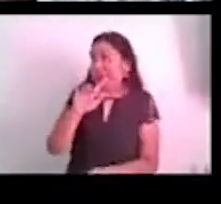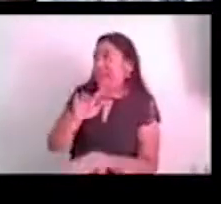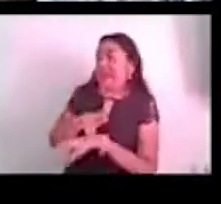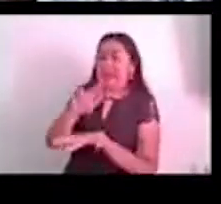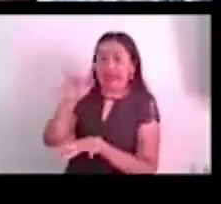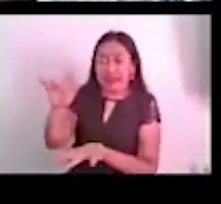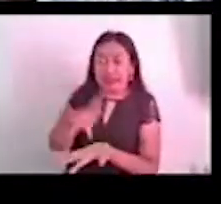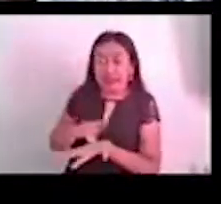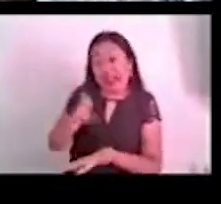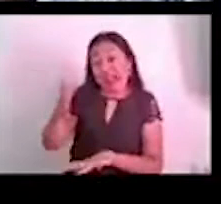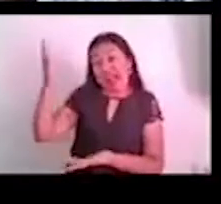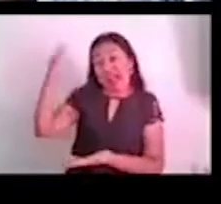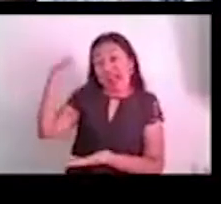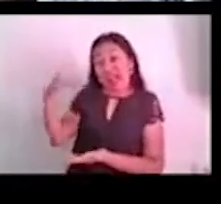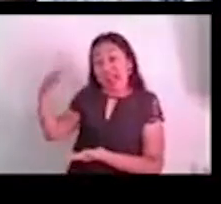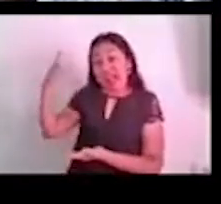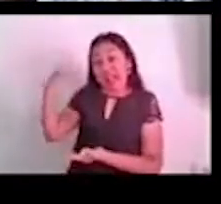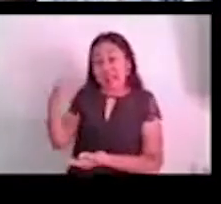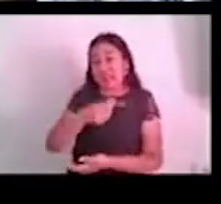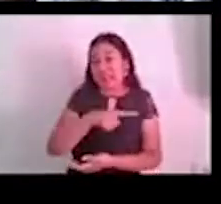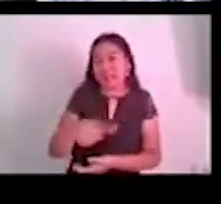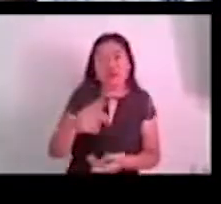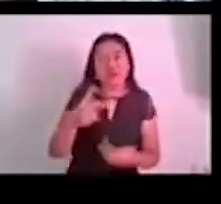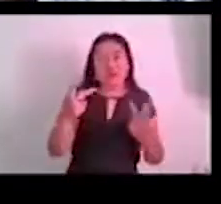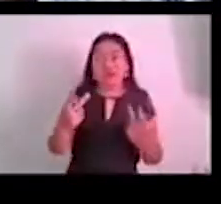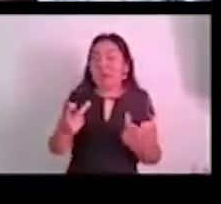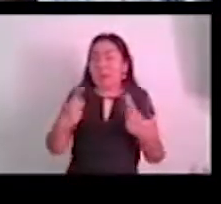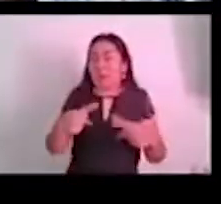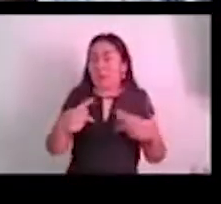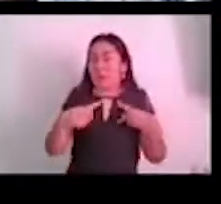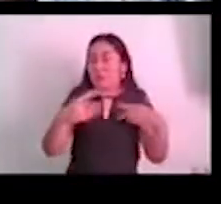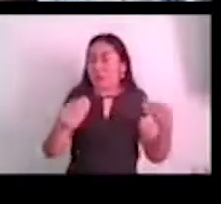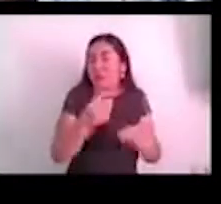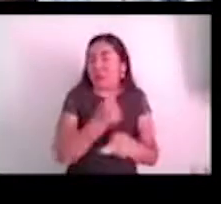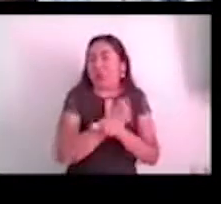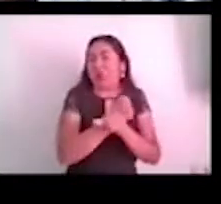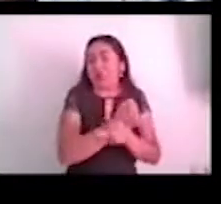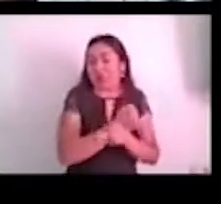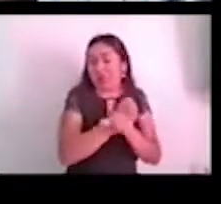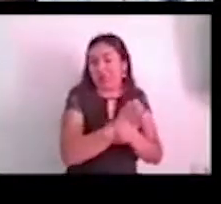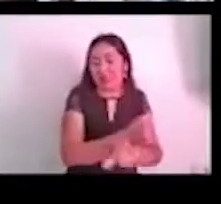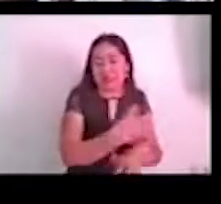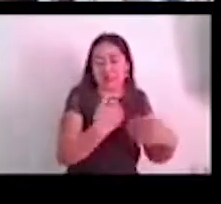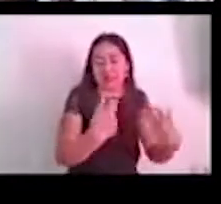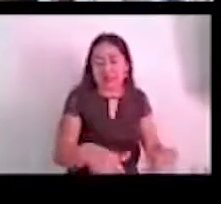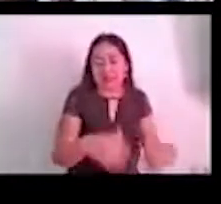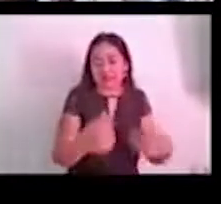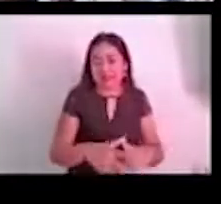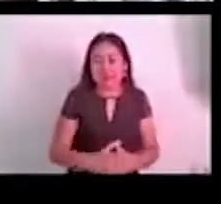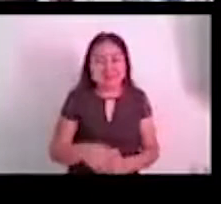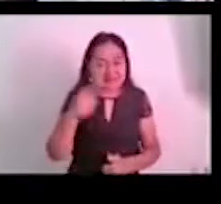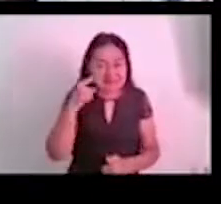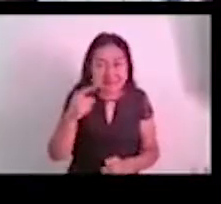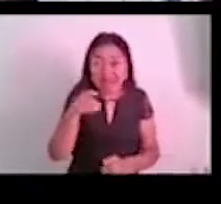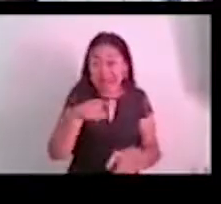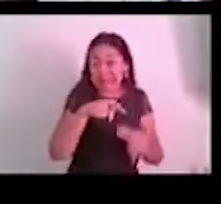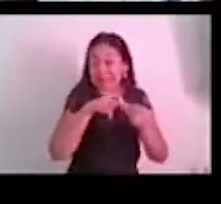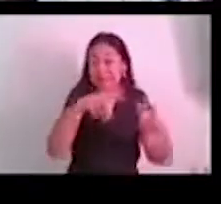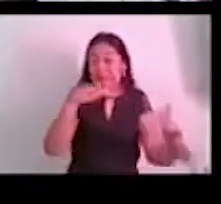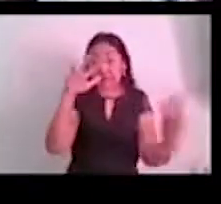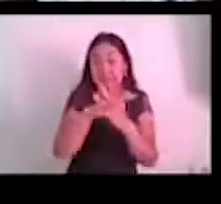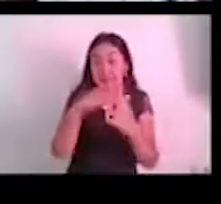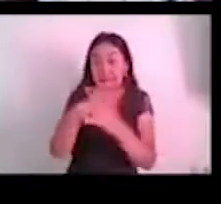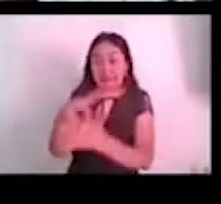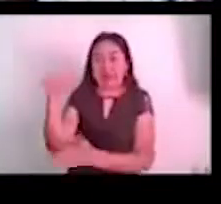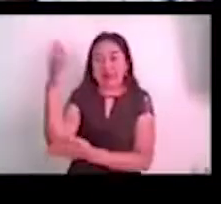tuvieron tanta reserva de prisioneros, ¿sí? La que sigue. Y ahí están los guerreros. Las banderitas